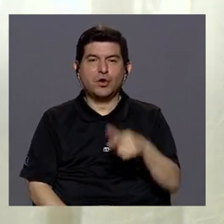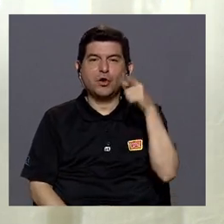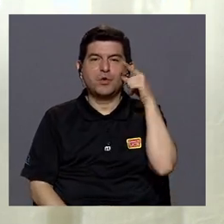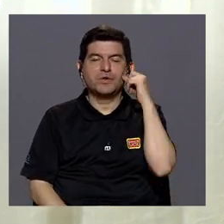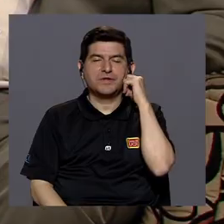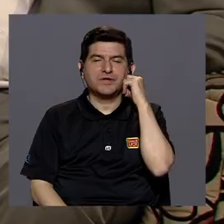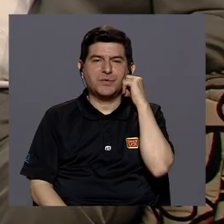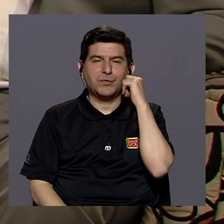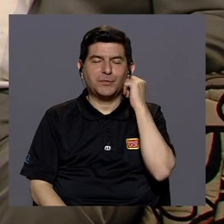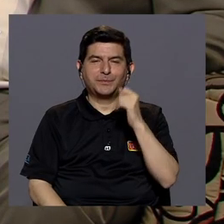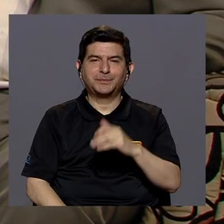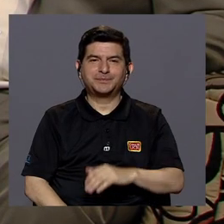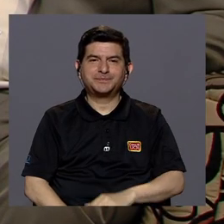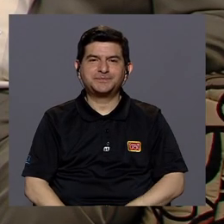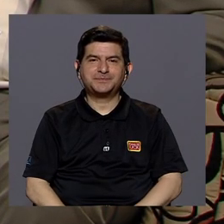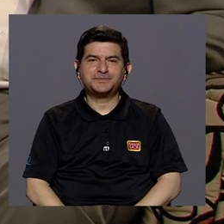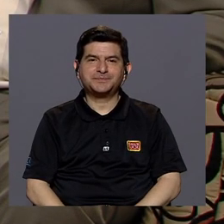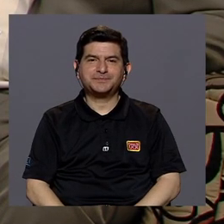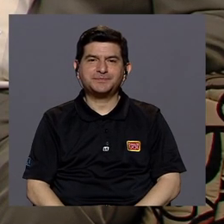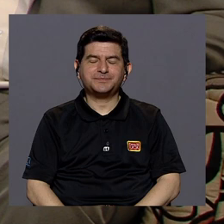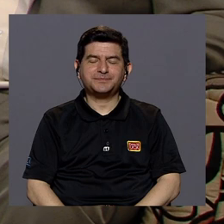Solís.